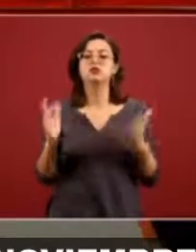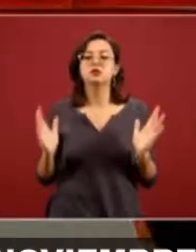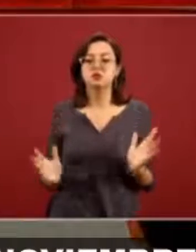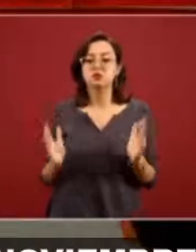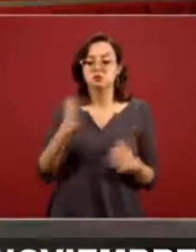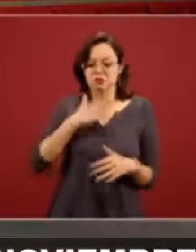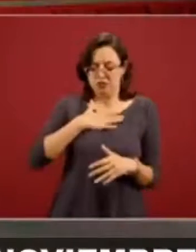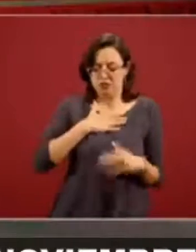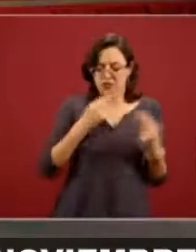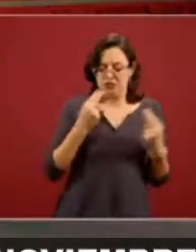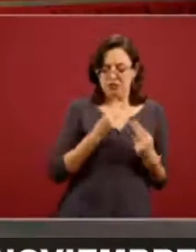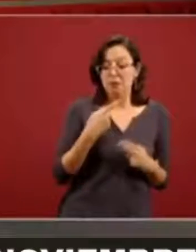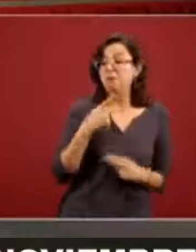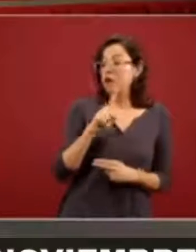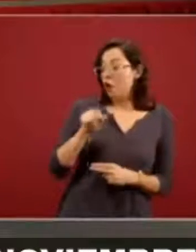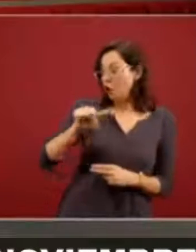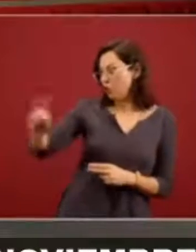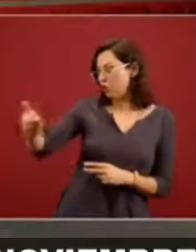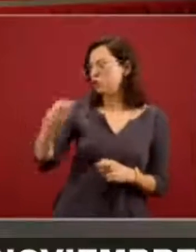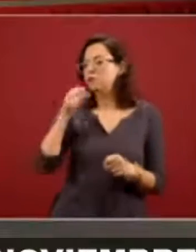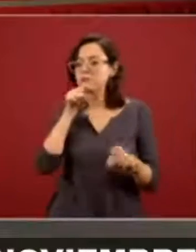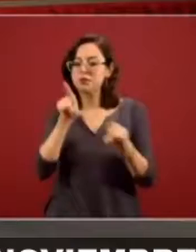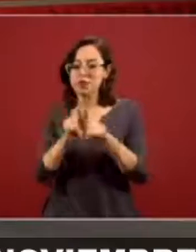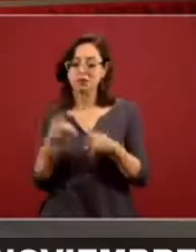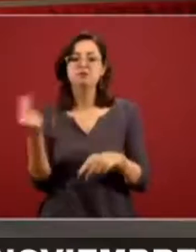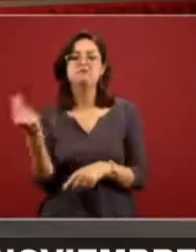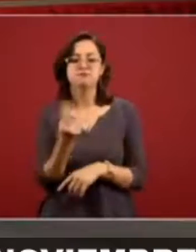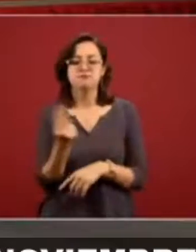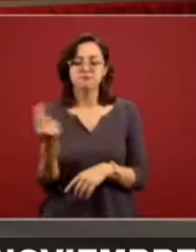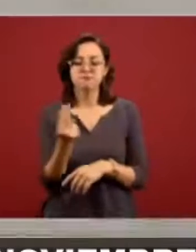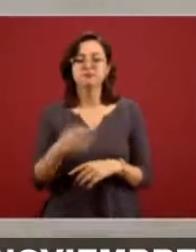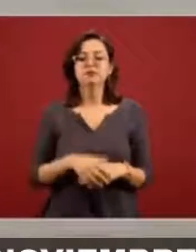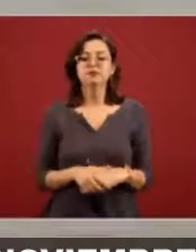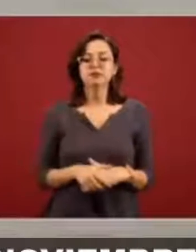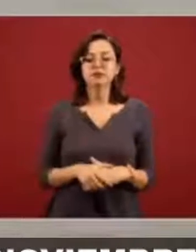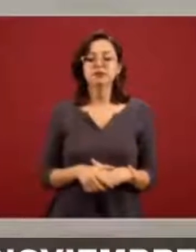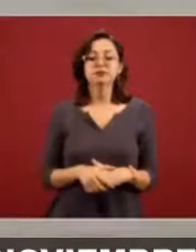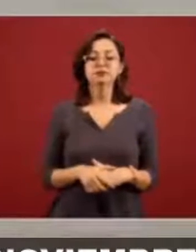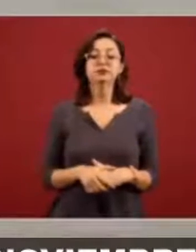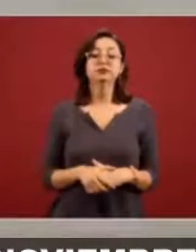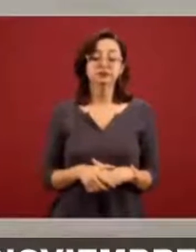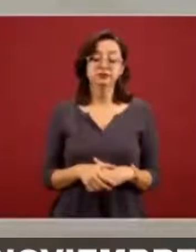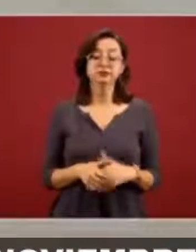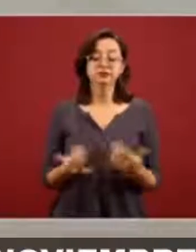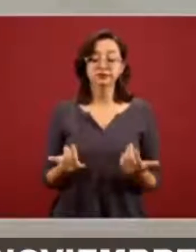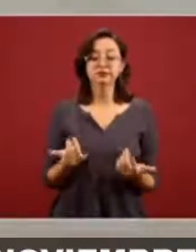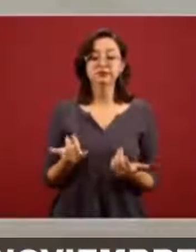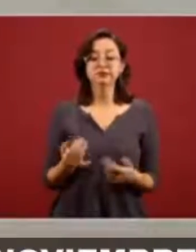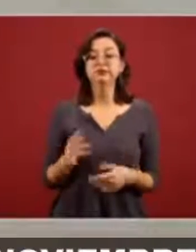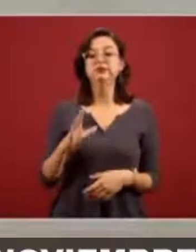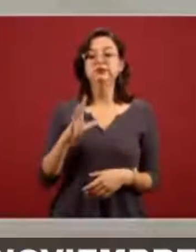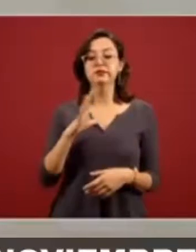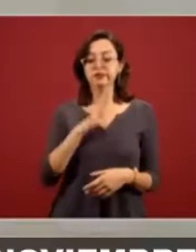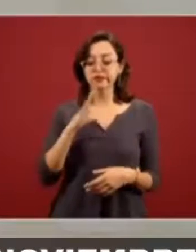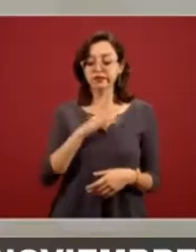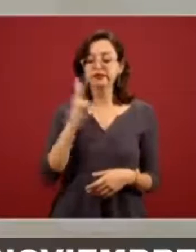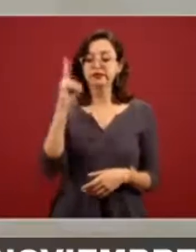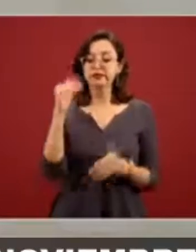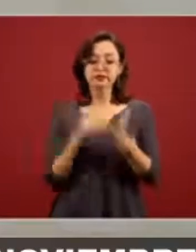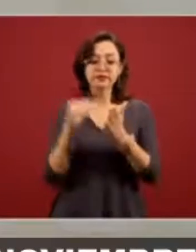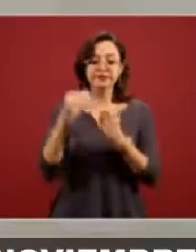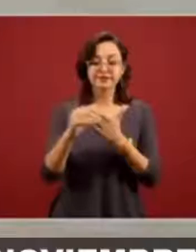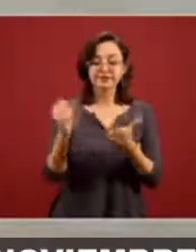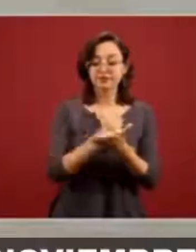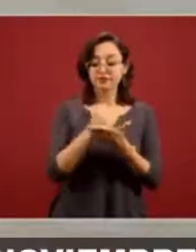uno también es la necesidad de otros. Efectivamente, aquí hemos hablado de dos millones de créditos, aquel